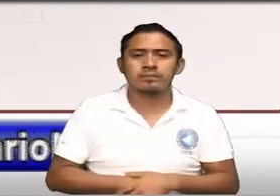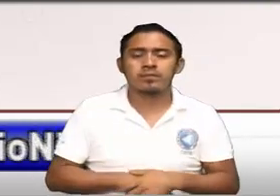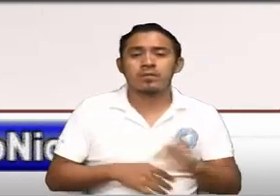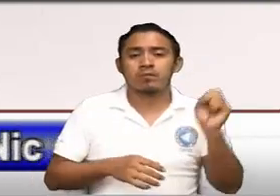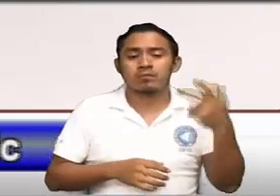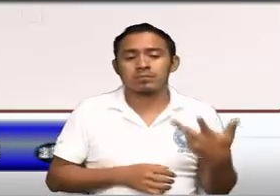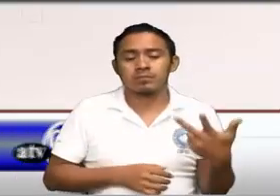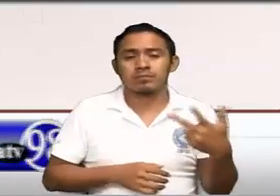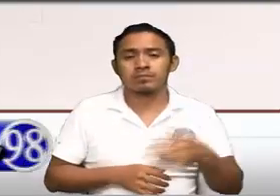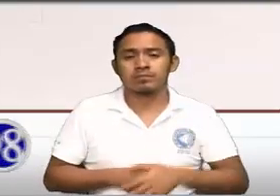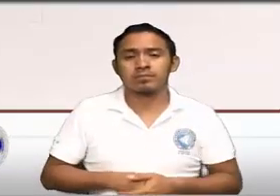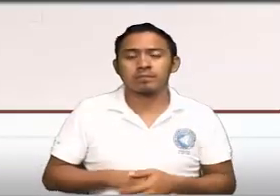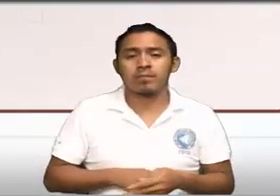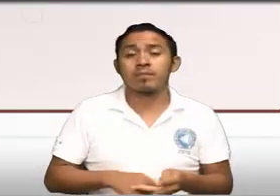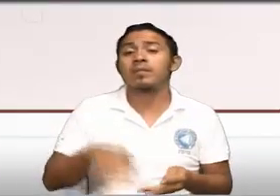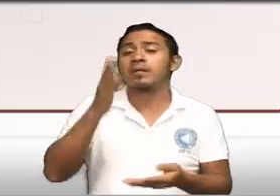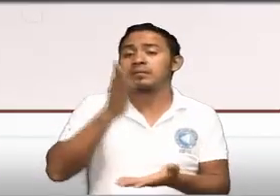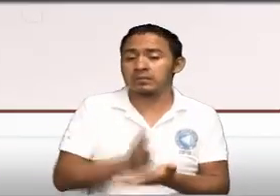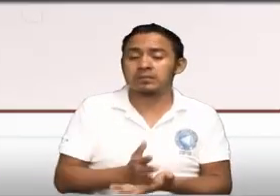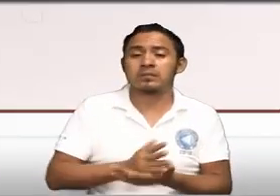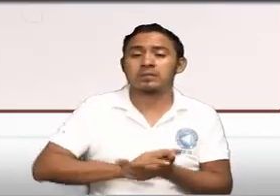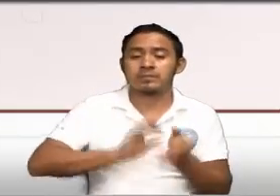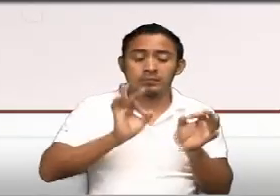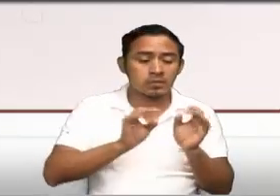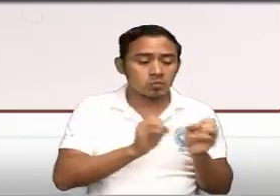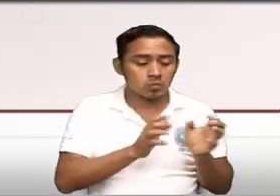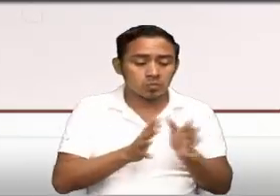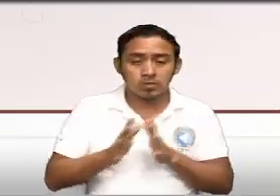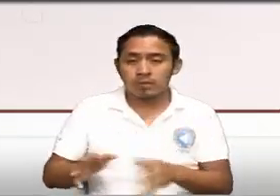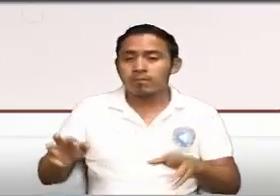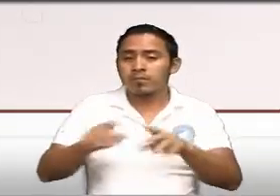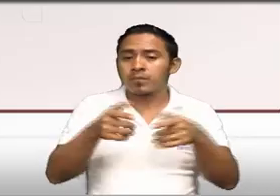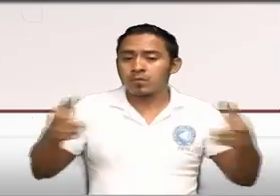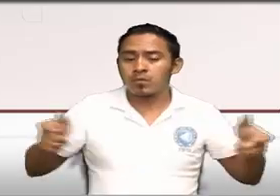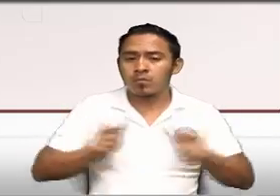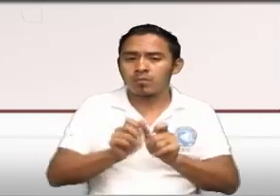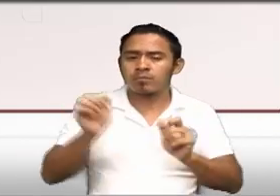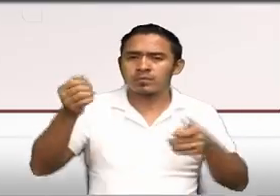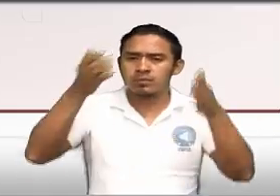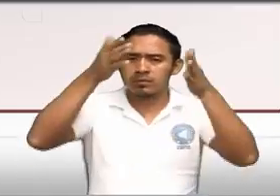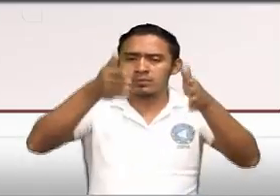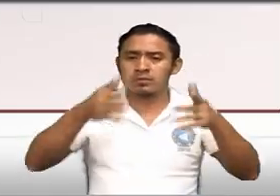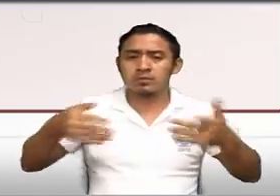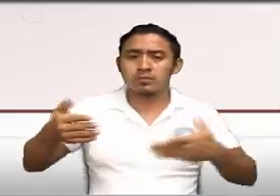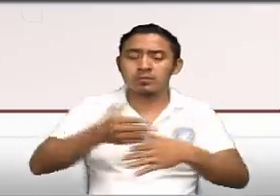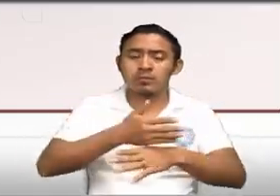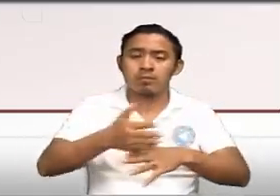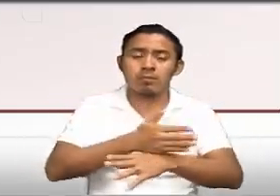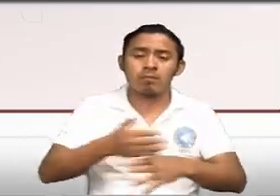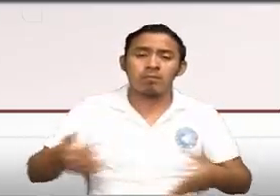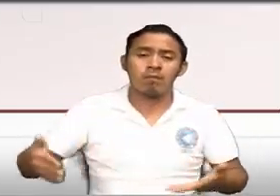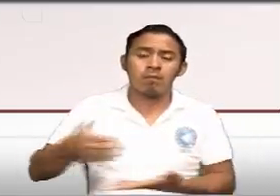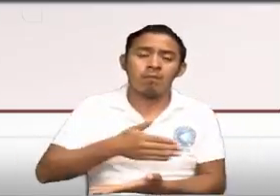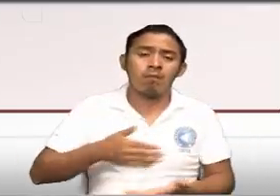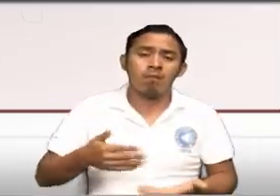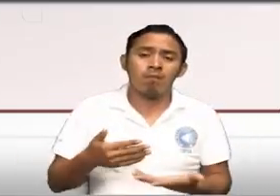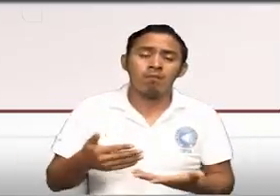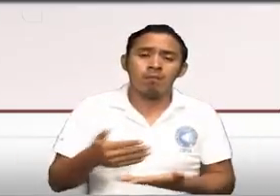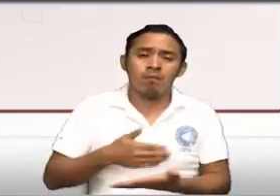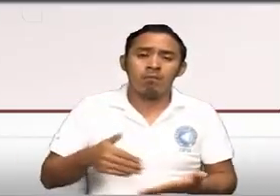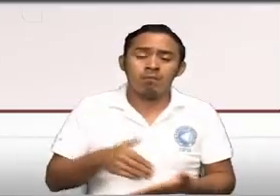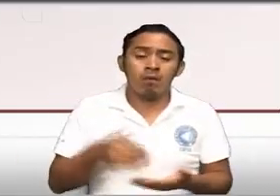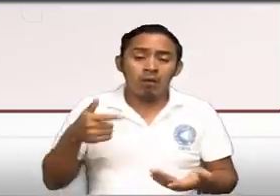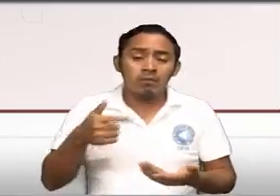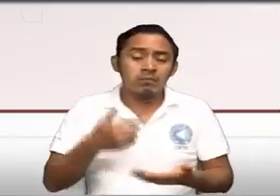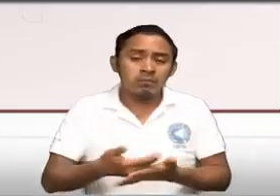Octavo, disponer de la organización de la red de servicios desde las unidades de atención a los